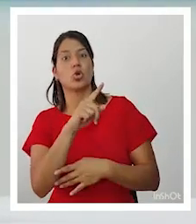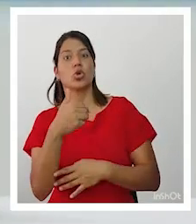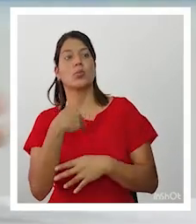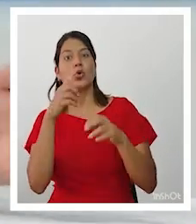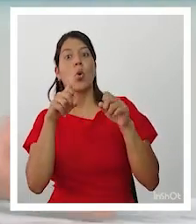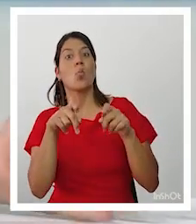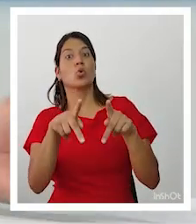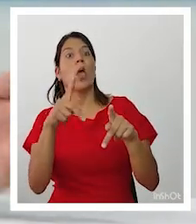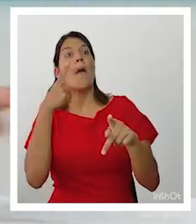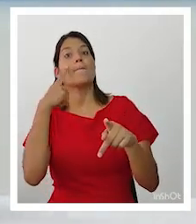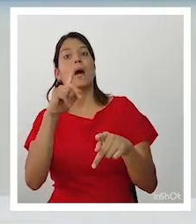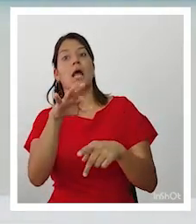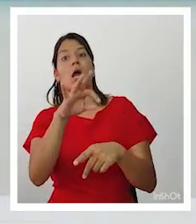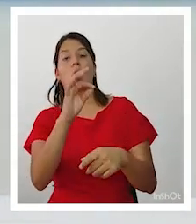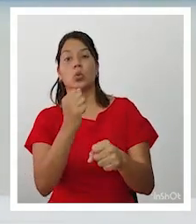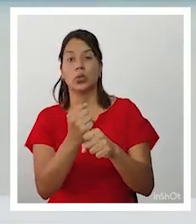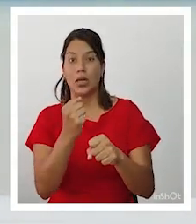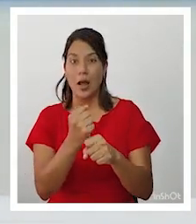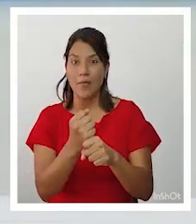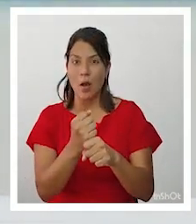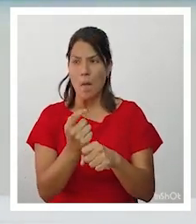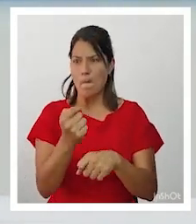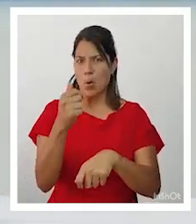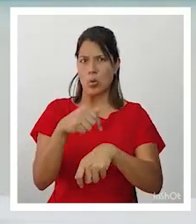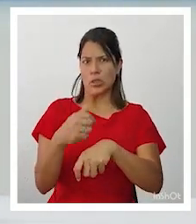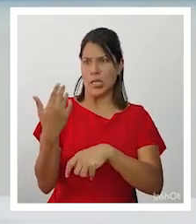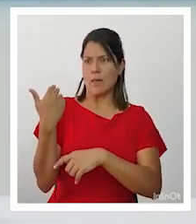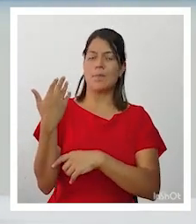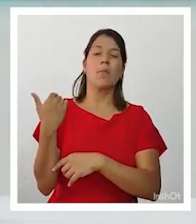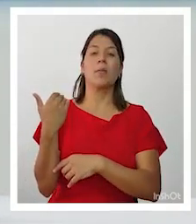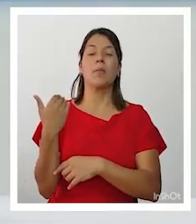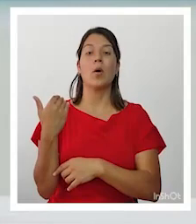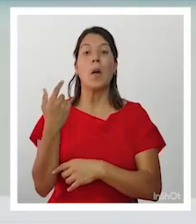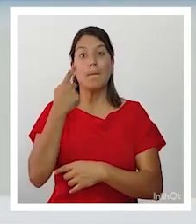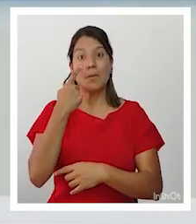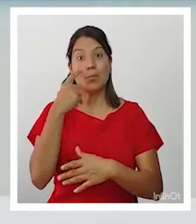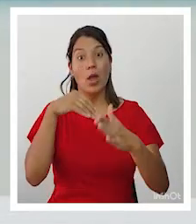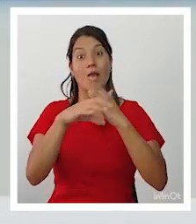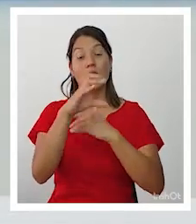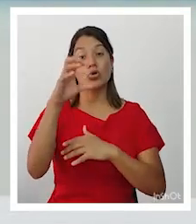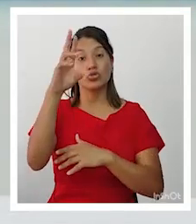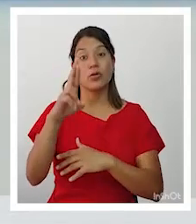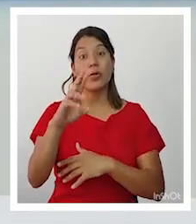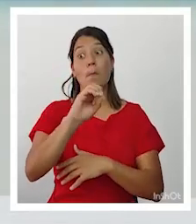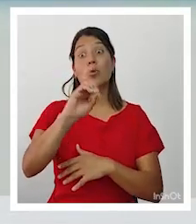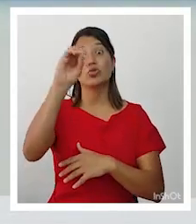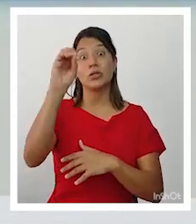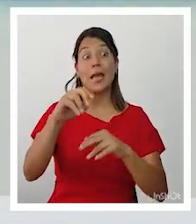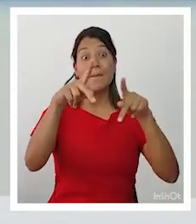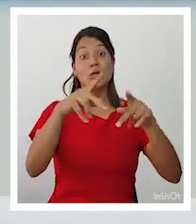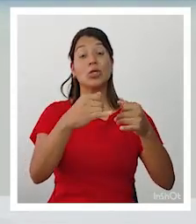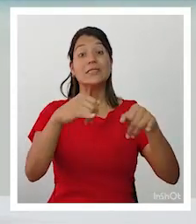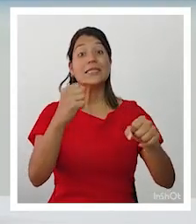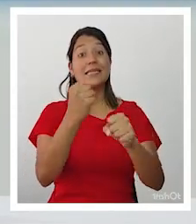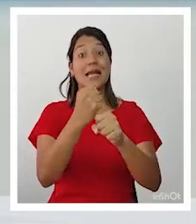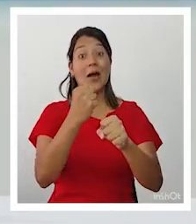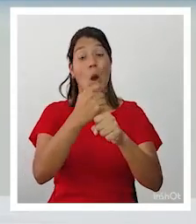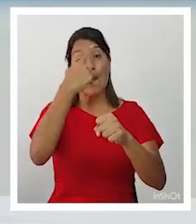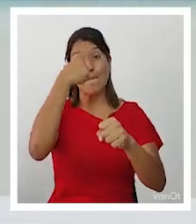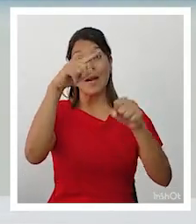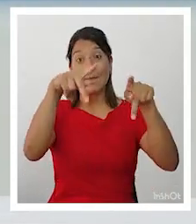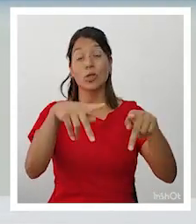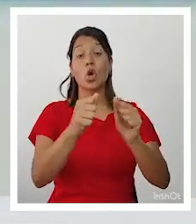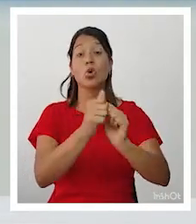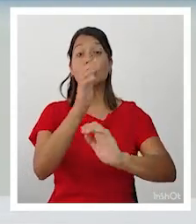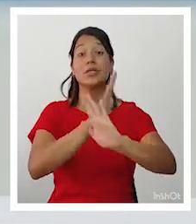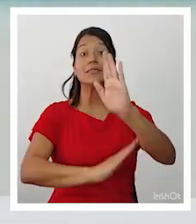empleo. Hace poco salió en donde en Costa Rica los índices de desempleo para la población con alguna situación de